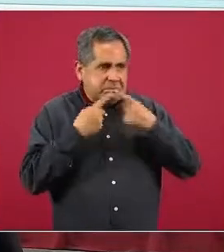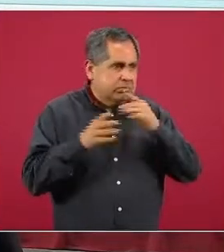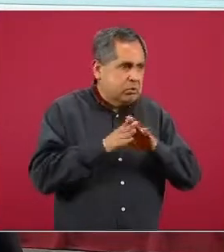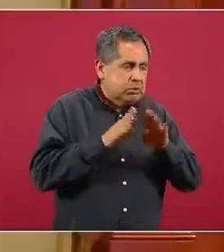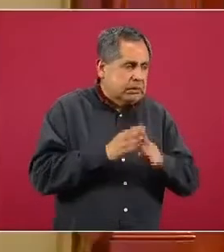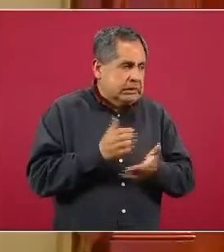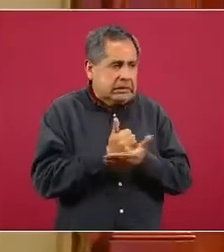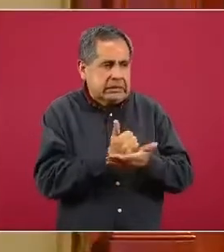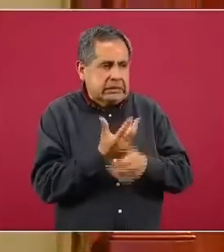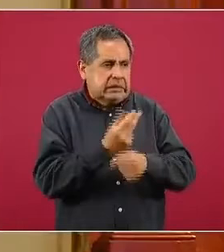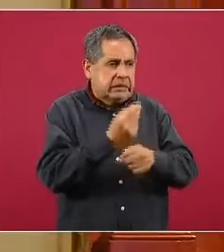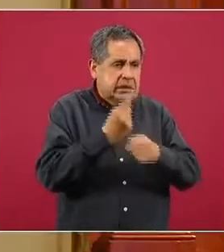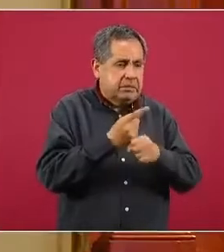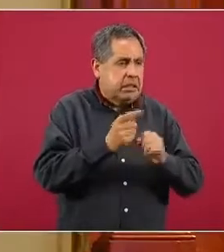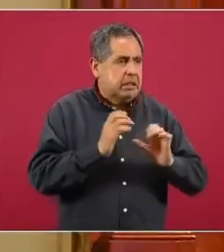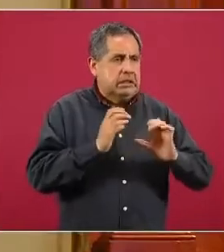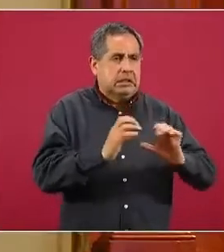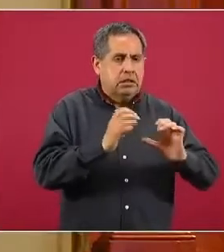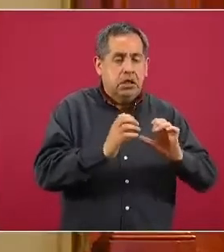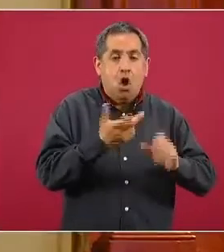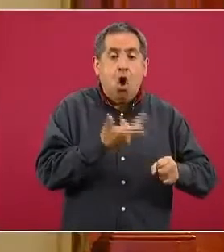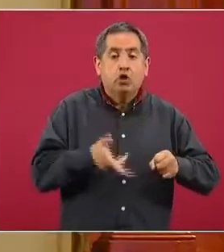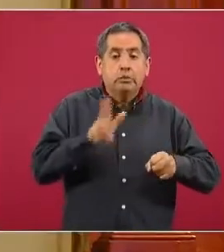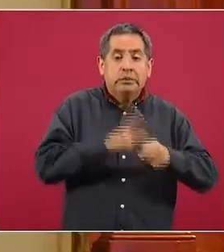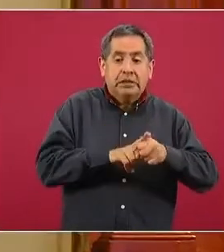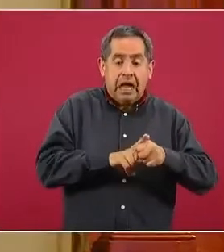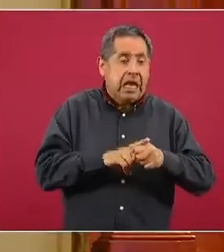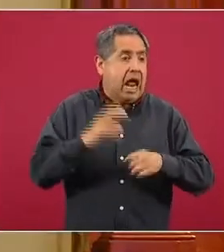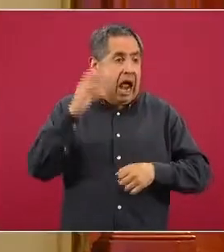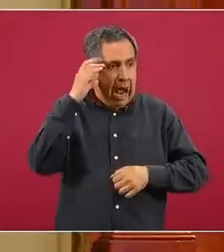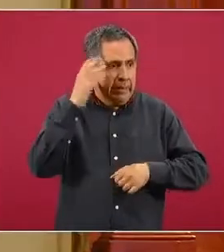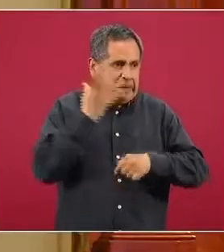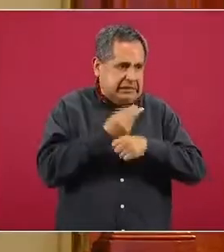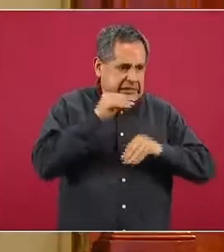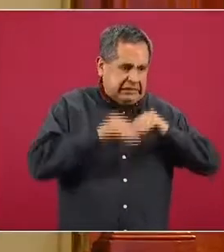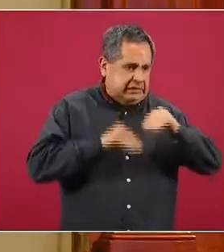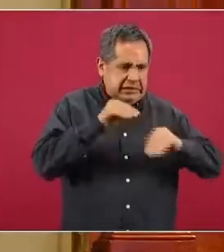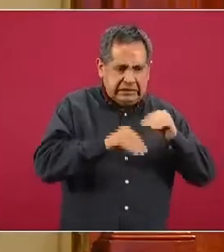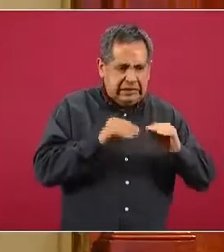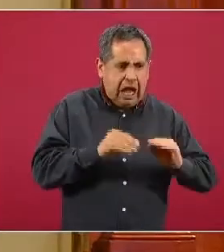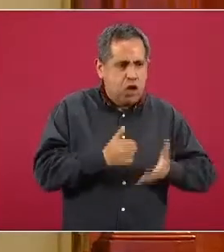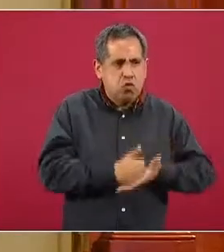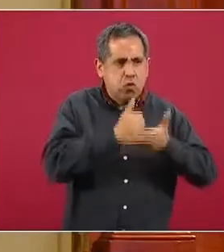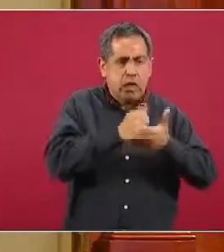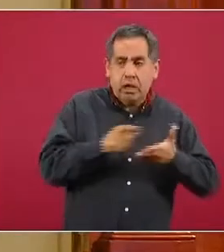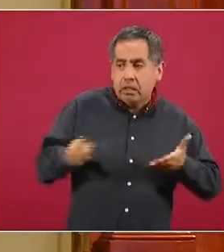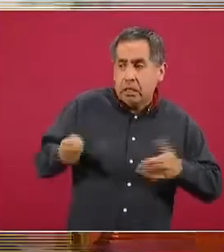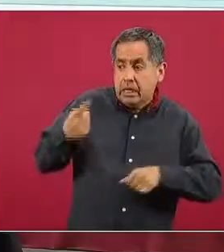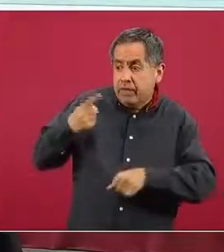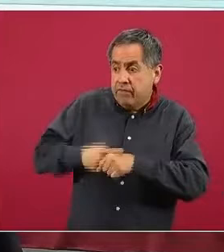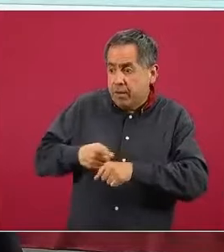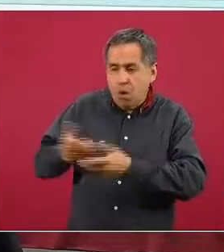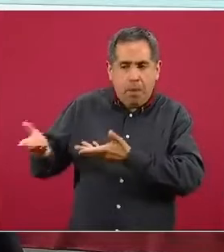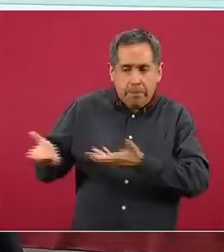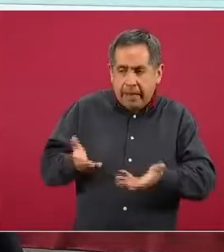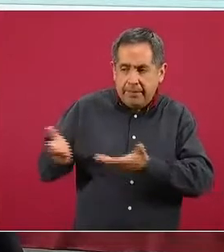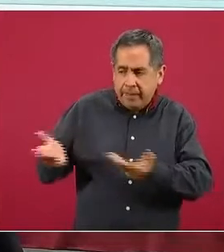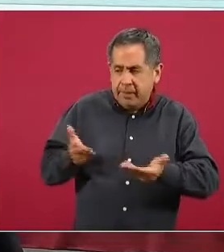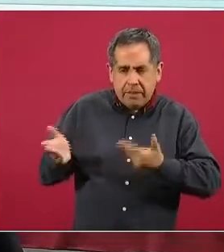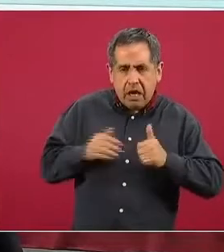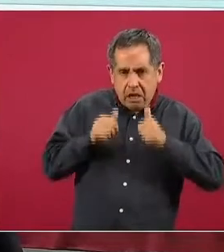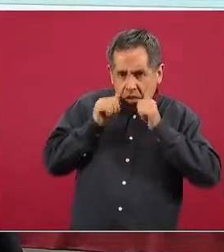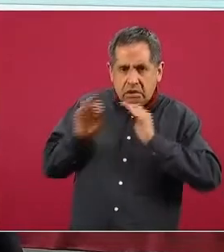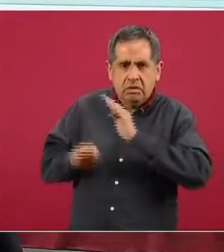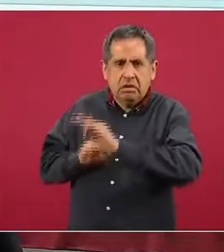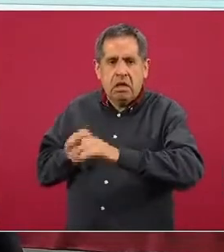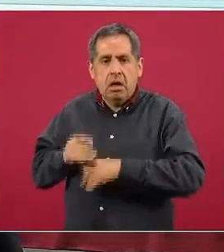que lleven a expandir y reconvertir camas necesarias para que estos porcentajes de ocupación